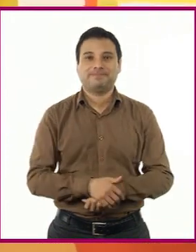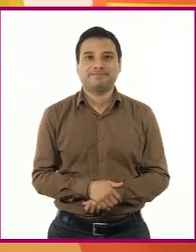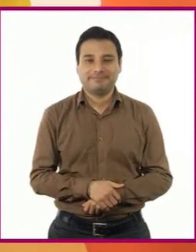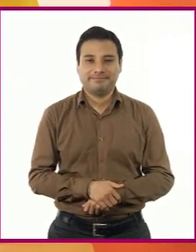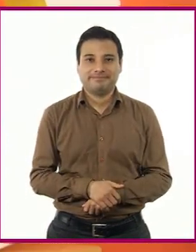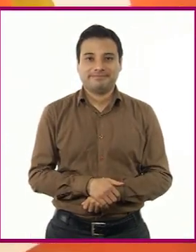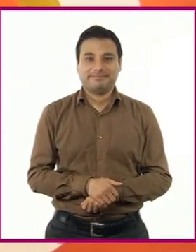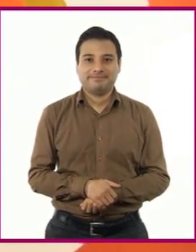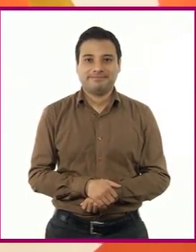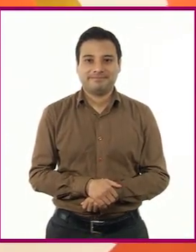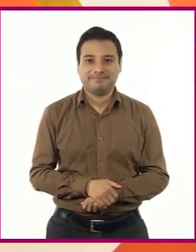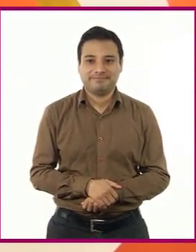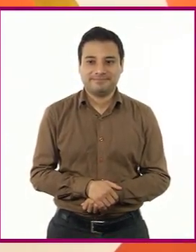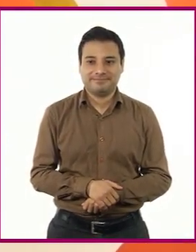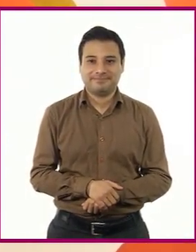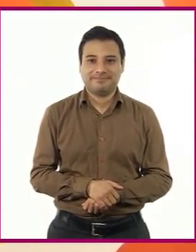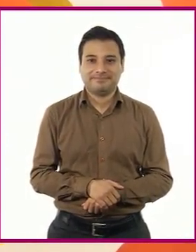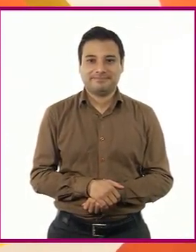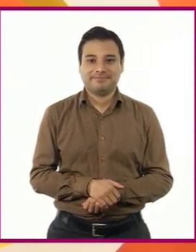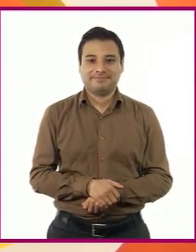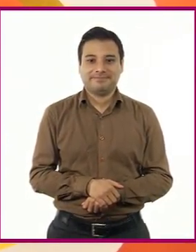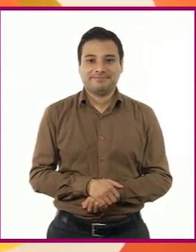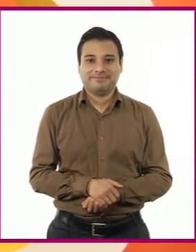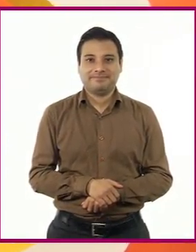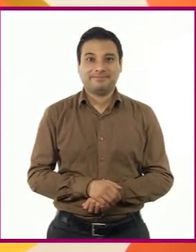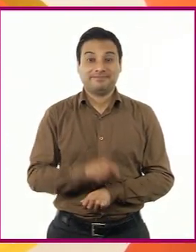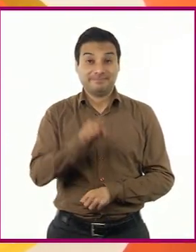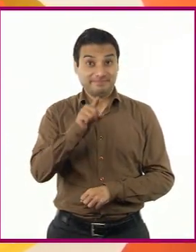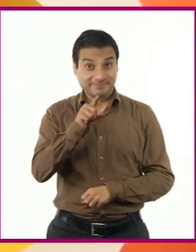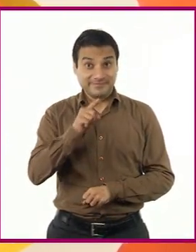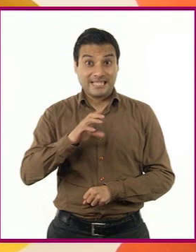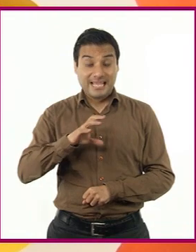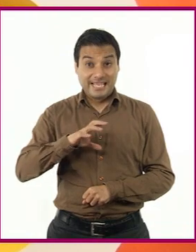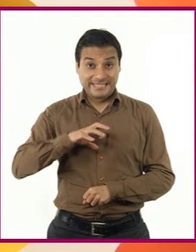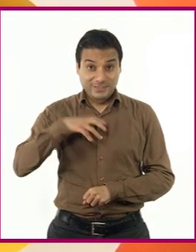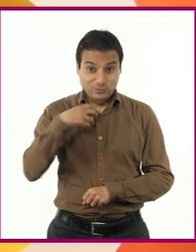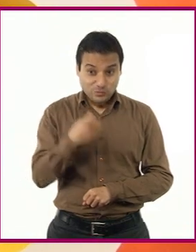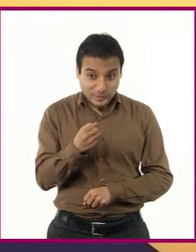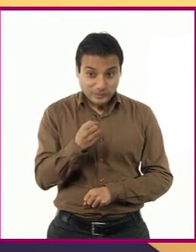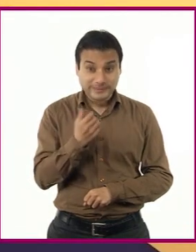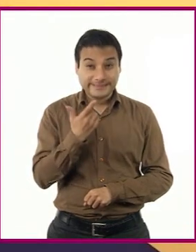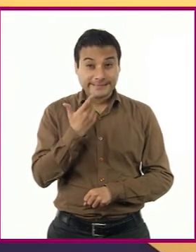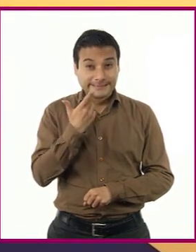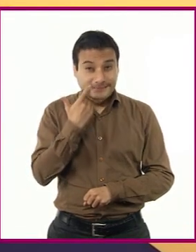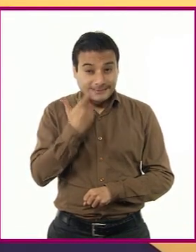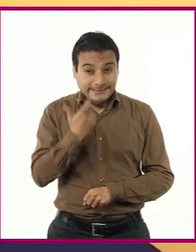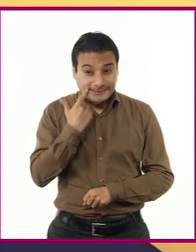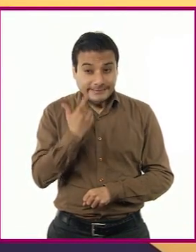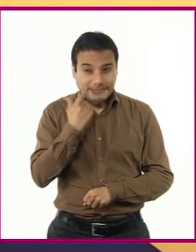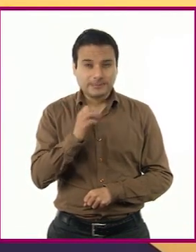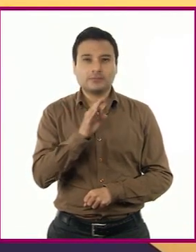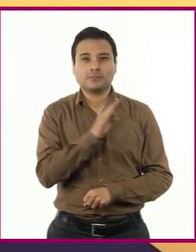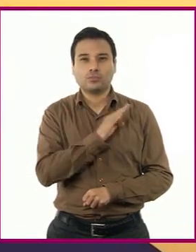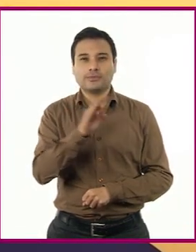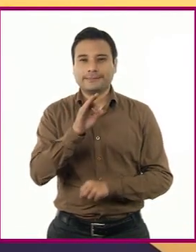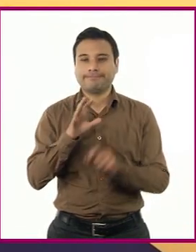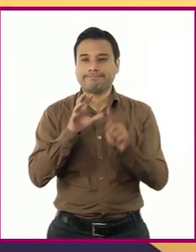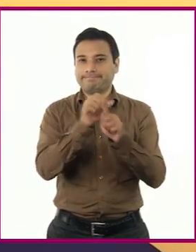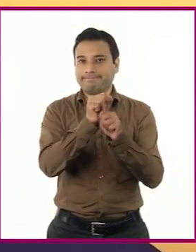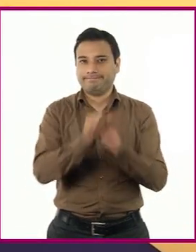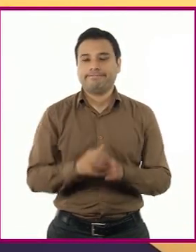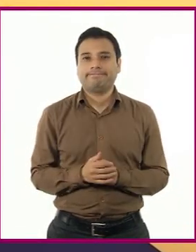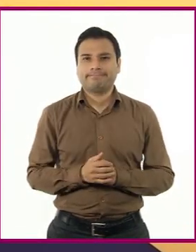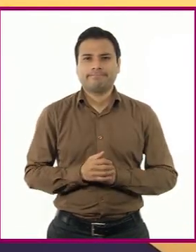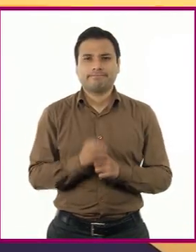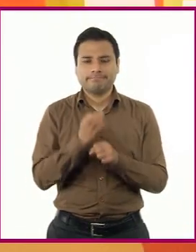Aprende en Casa. Ya saben que con esfuerzo y perseverancia podrán alcanzar sus metas. ¿Cuál es el aprendizaje esperado en esta